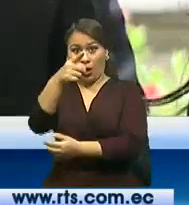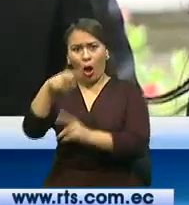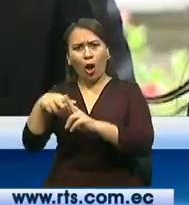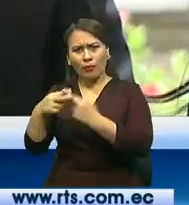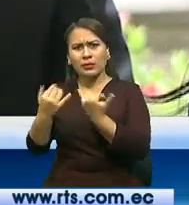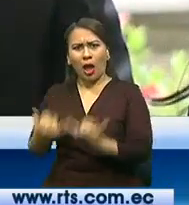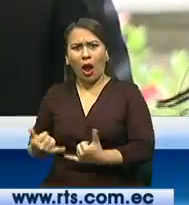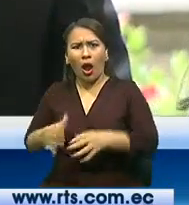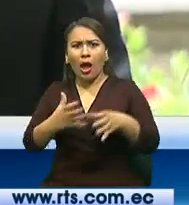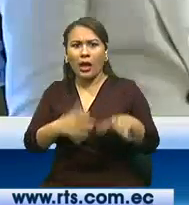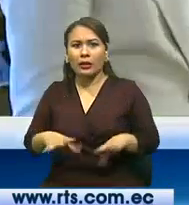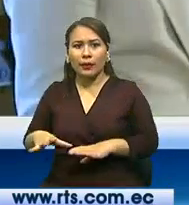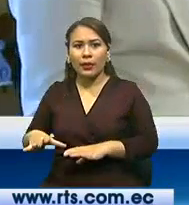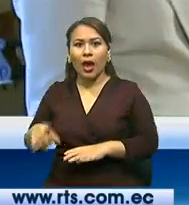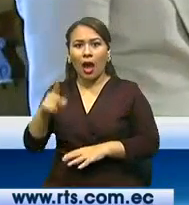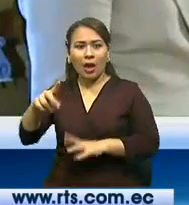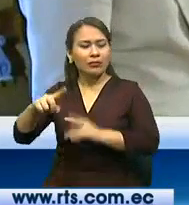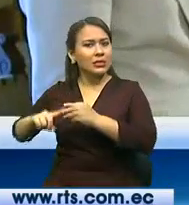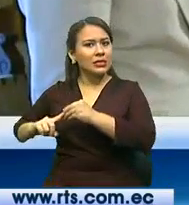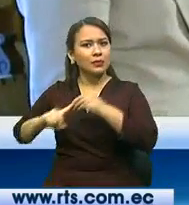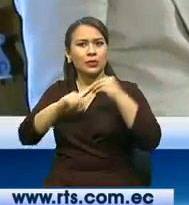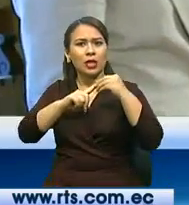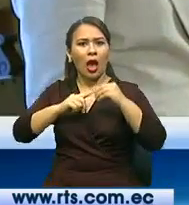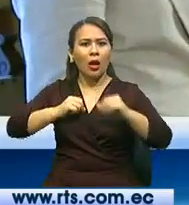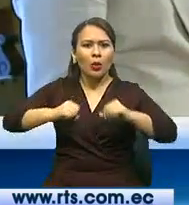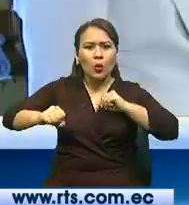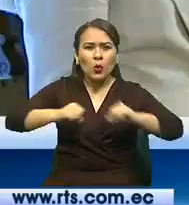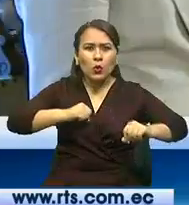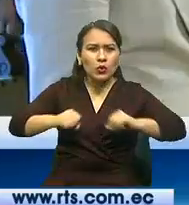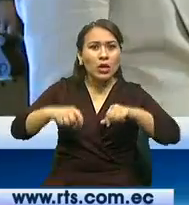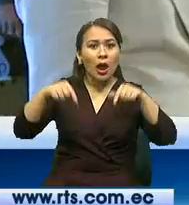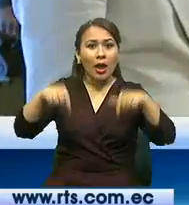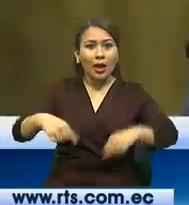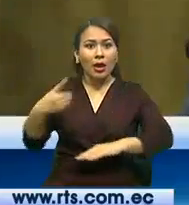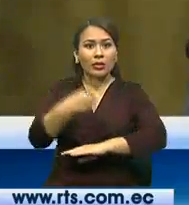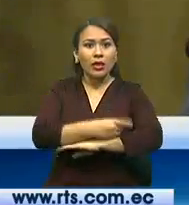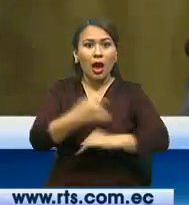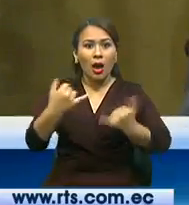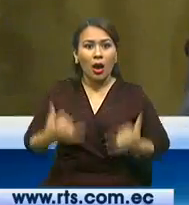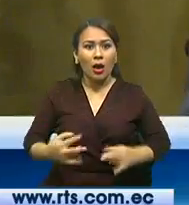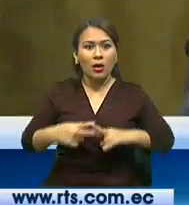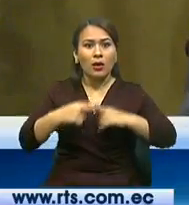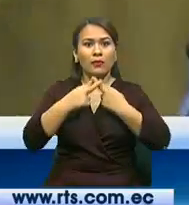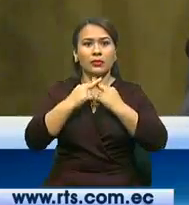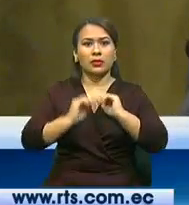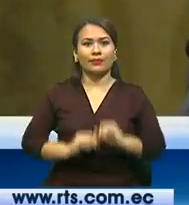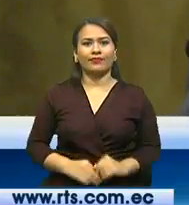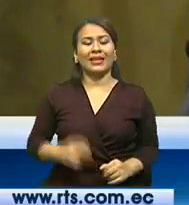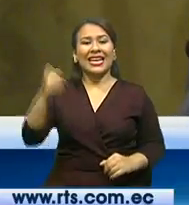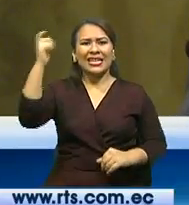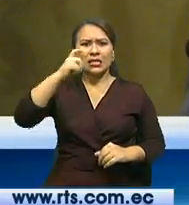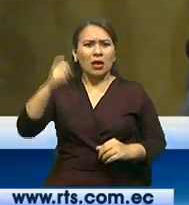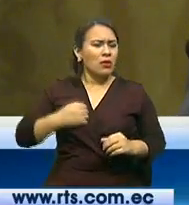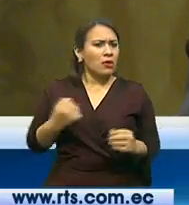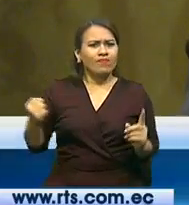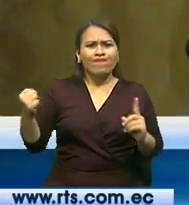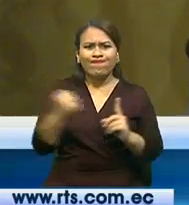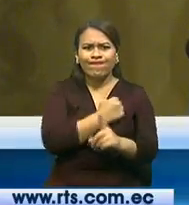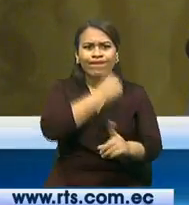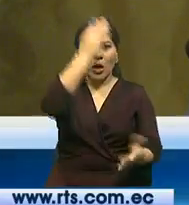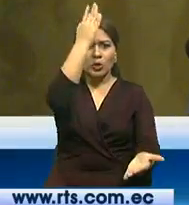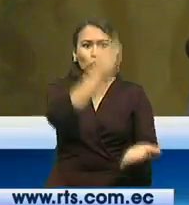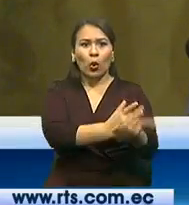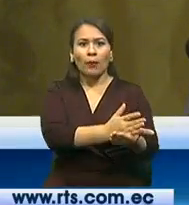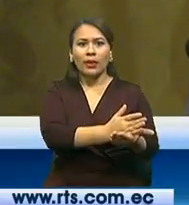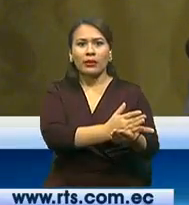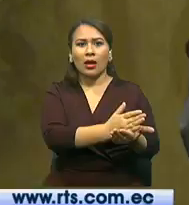inmediato y que ellos serán el bastión principal de la lucha que este día arranca. De hacer una cirugía mayor a la corrupción, la de